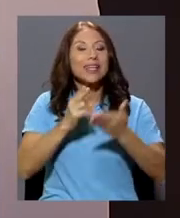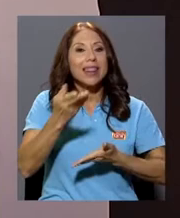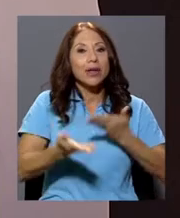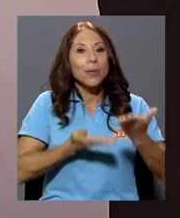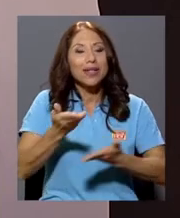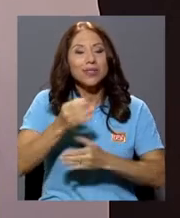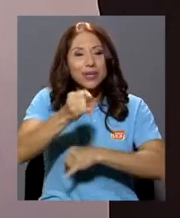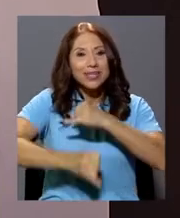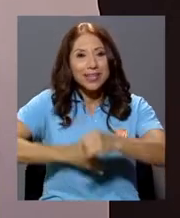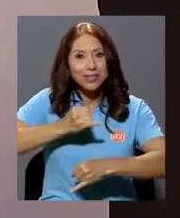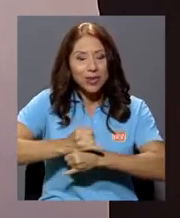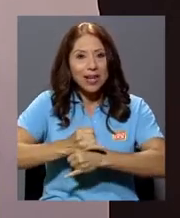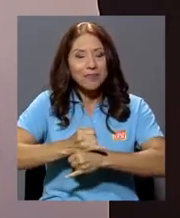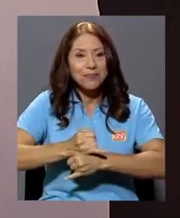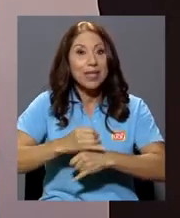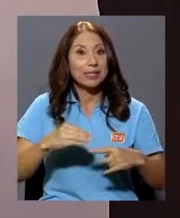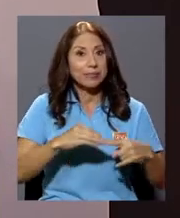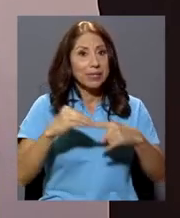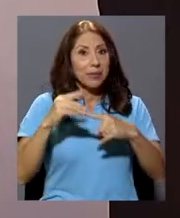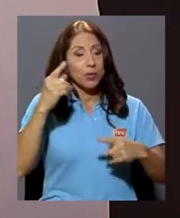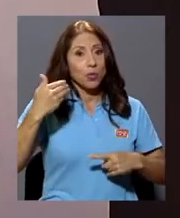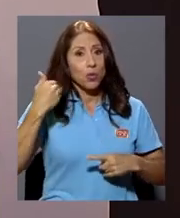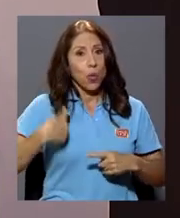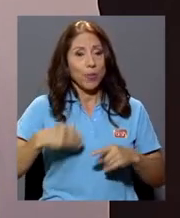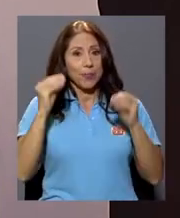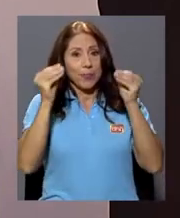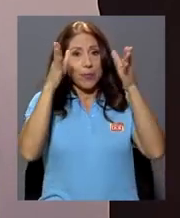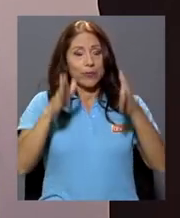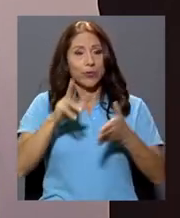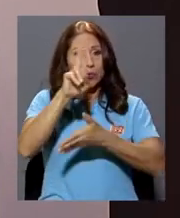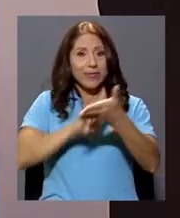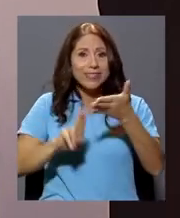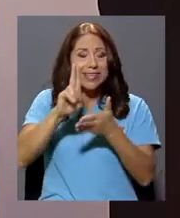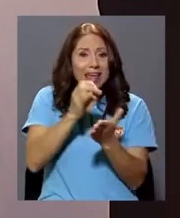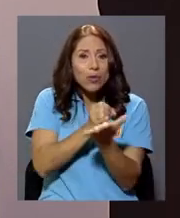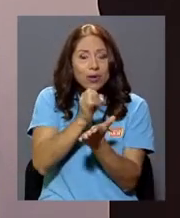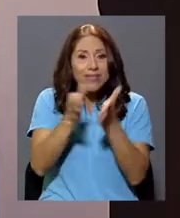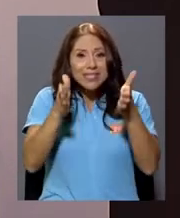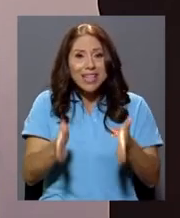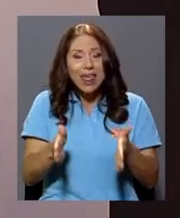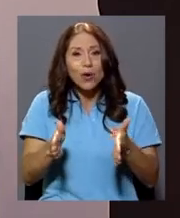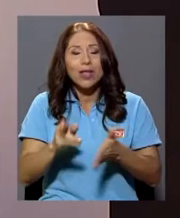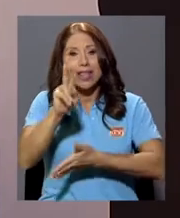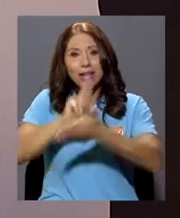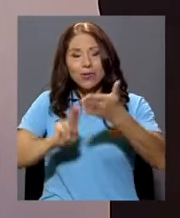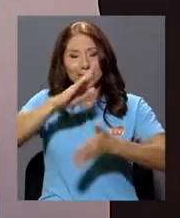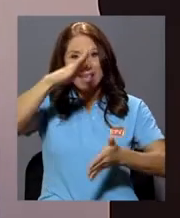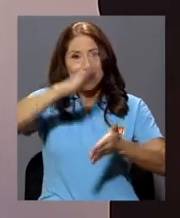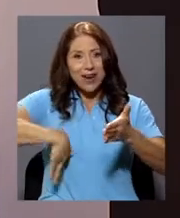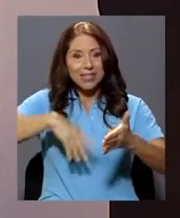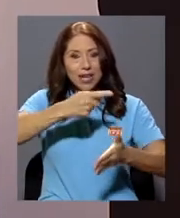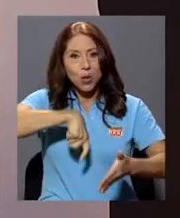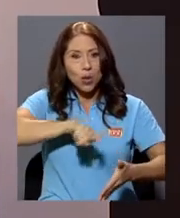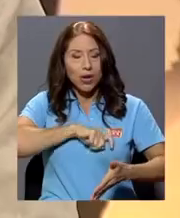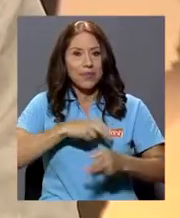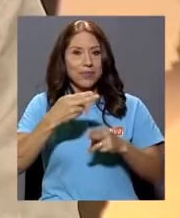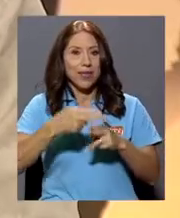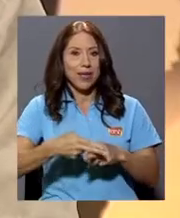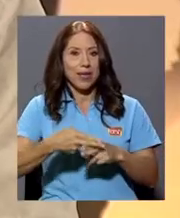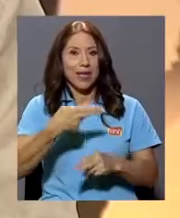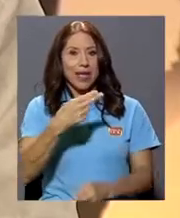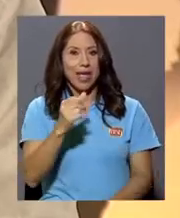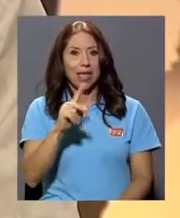Internacional, y sobre todo un hombre de la academia, investigador, catedrático de la Universidad de Barcelona, don